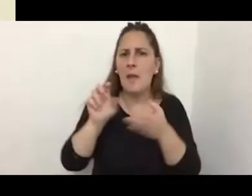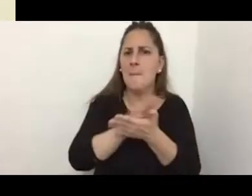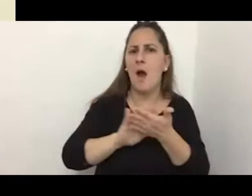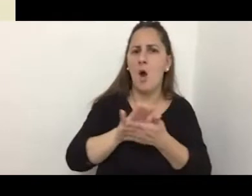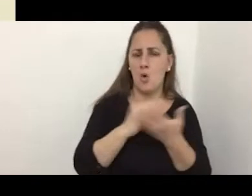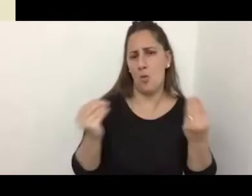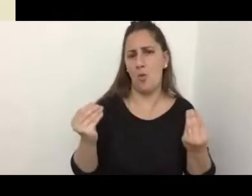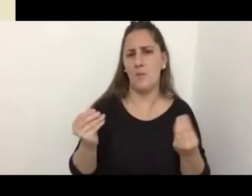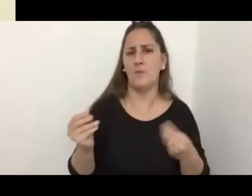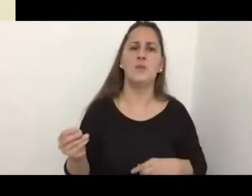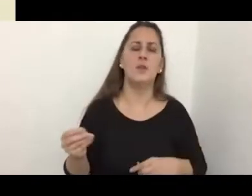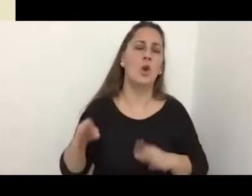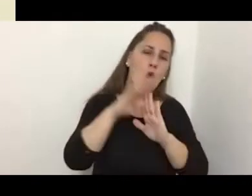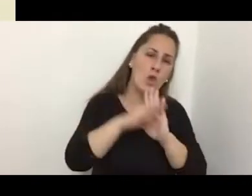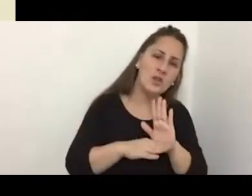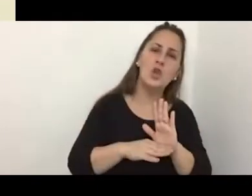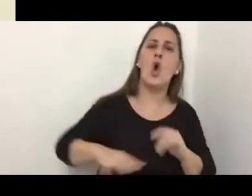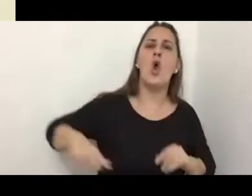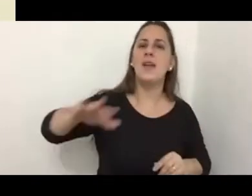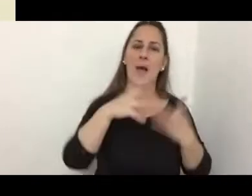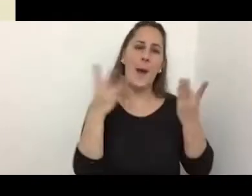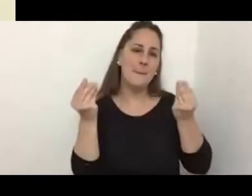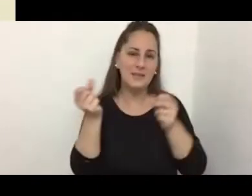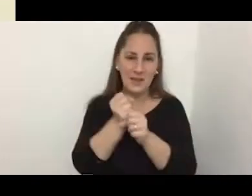de condiciones y medio ambiente de trabajo.